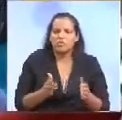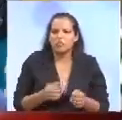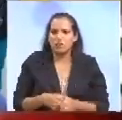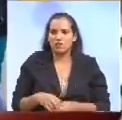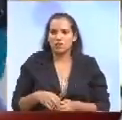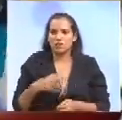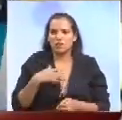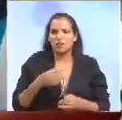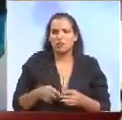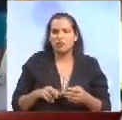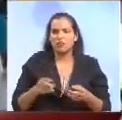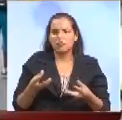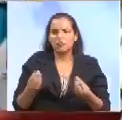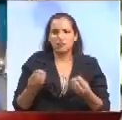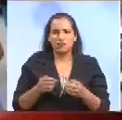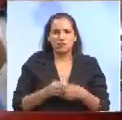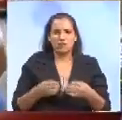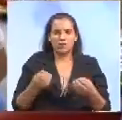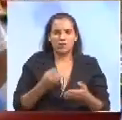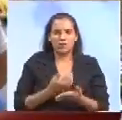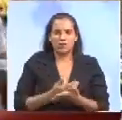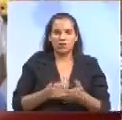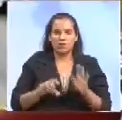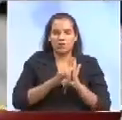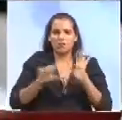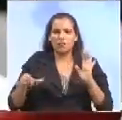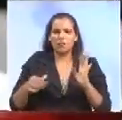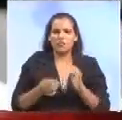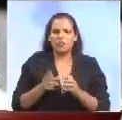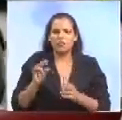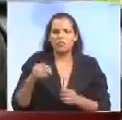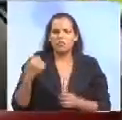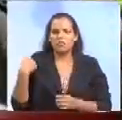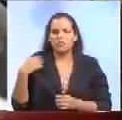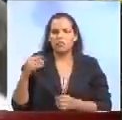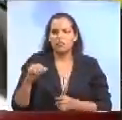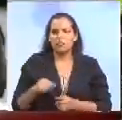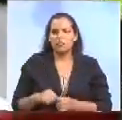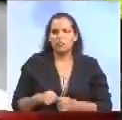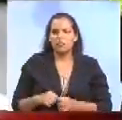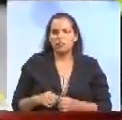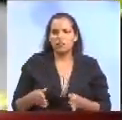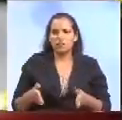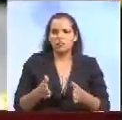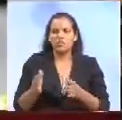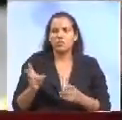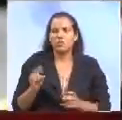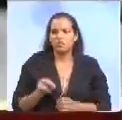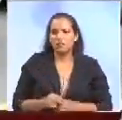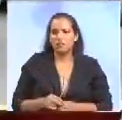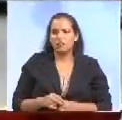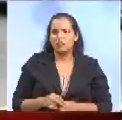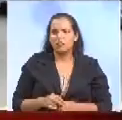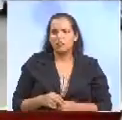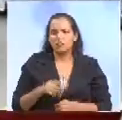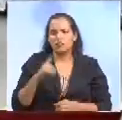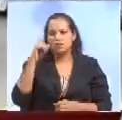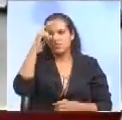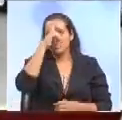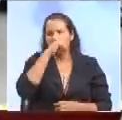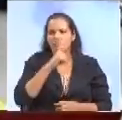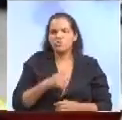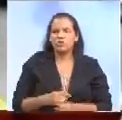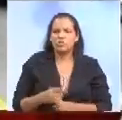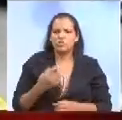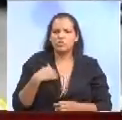existen talleres que obstaculizan la libre circulación. Bueno, tenemos aquí en Esmeraldas una configuración un tanto complicada. Se